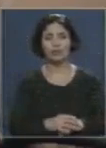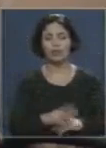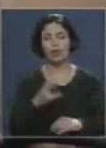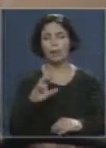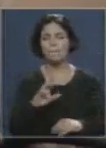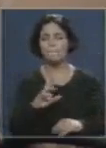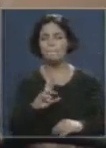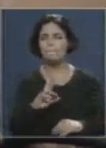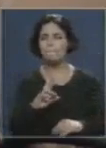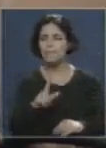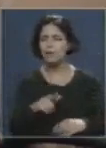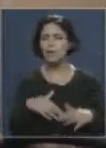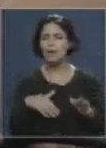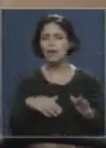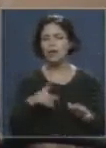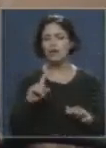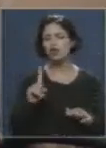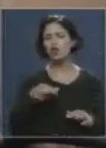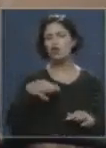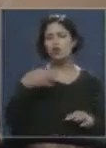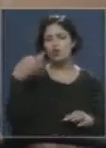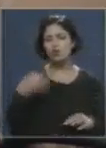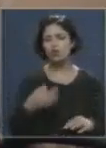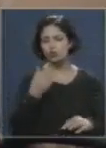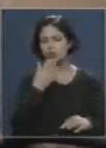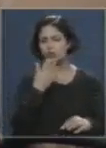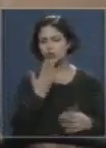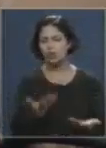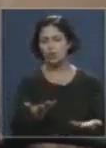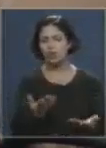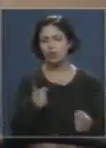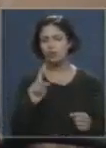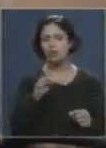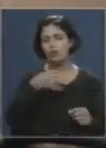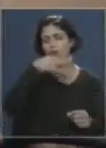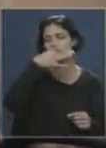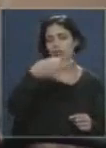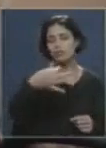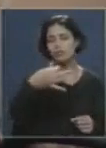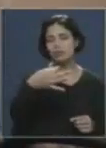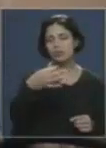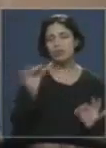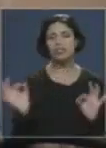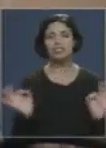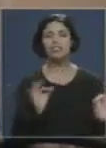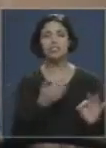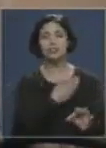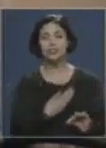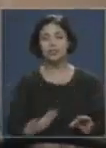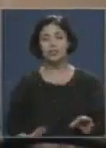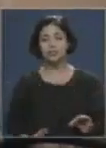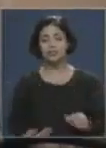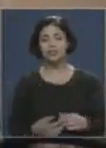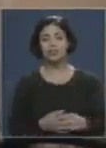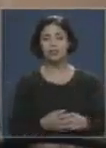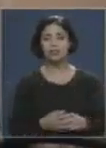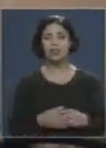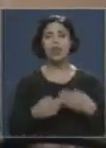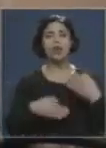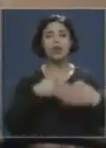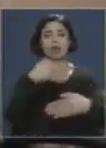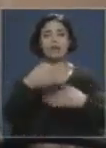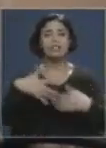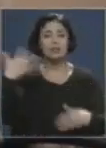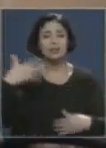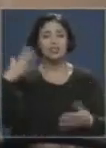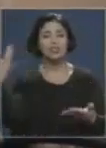Pero sería bastante injusto también no hacer mención, señora presidenta, a los avances